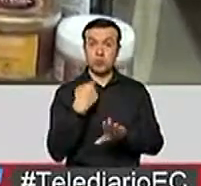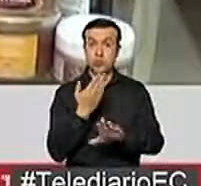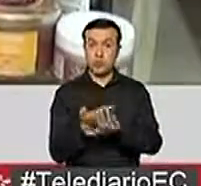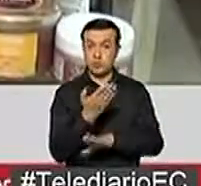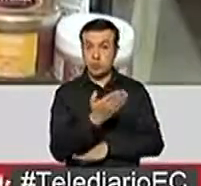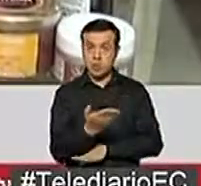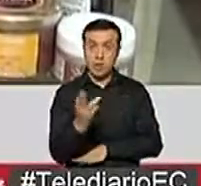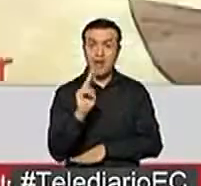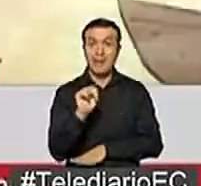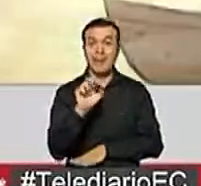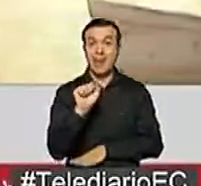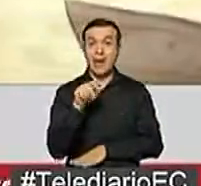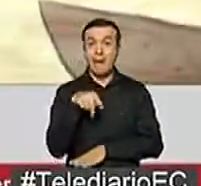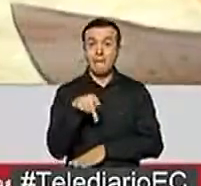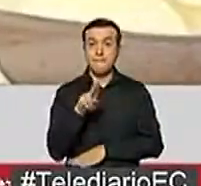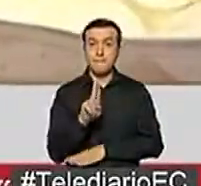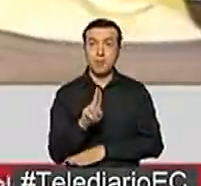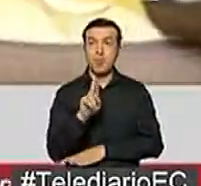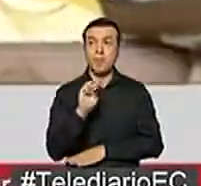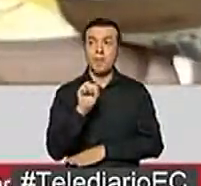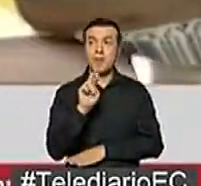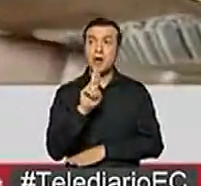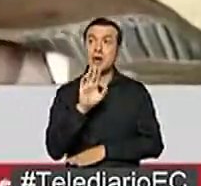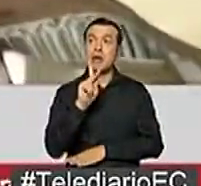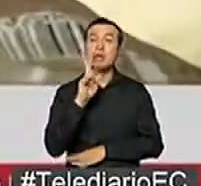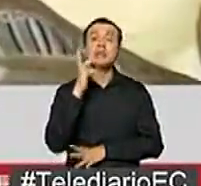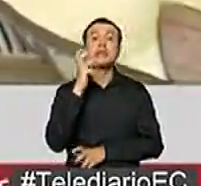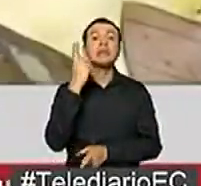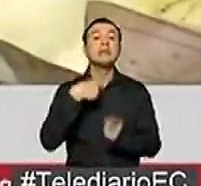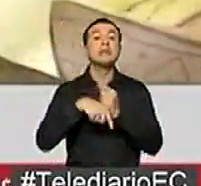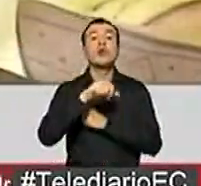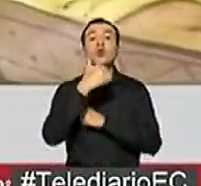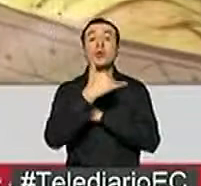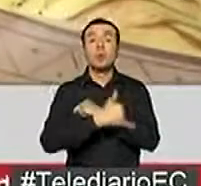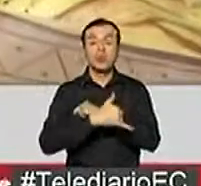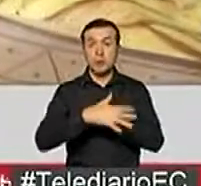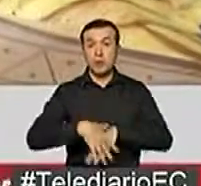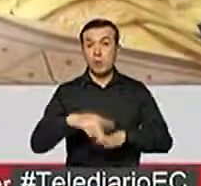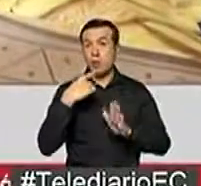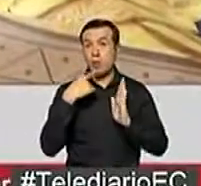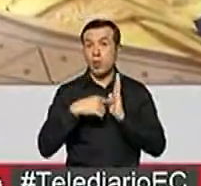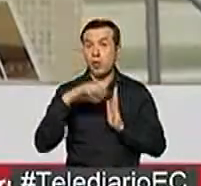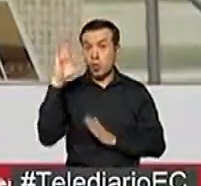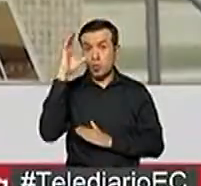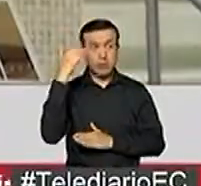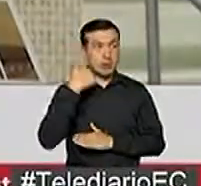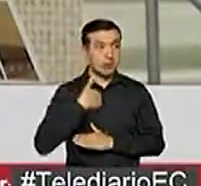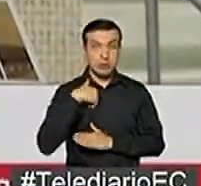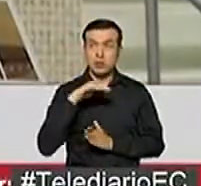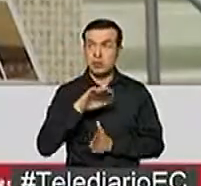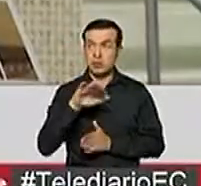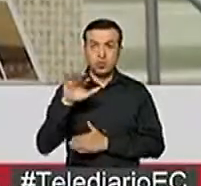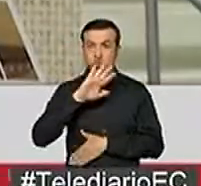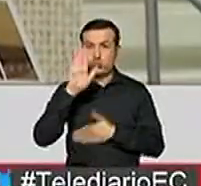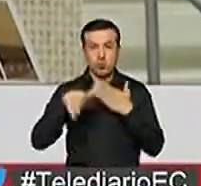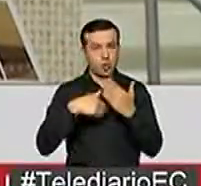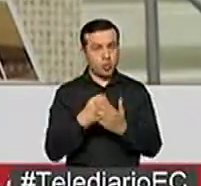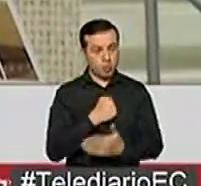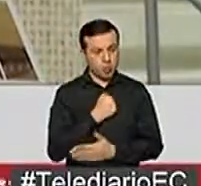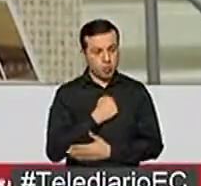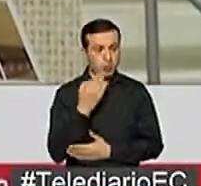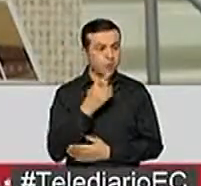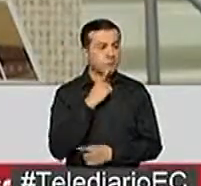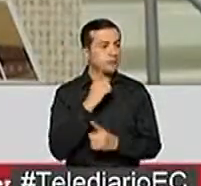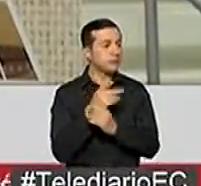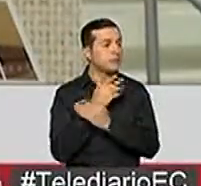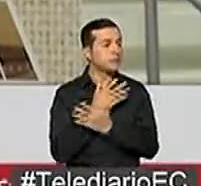con el Napo Marca, busca llegar a mercados del extranjero, entre ellos de Colombia y Argentina. Hemos conseguido todo esto, logramos